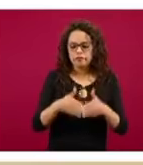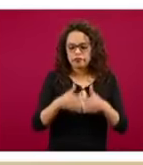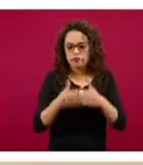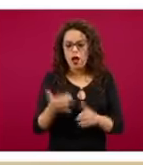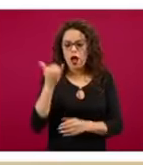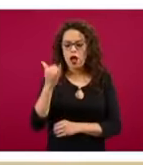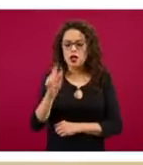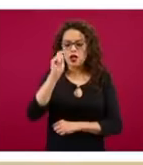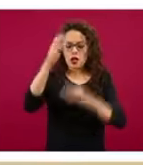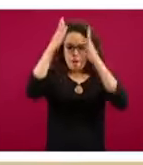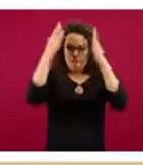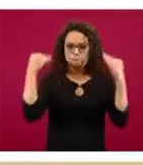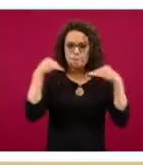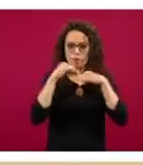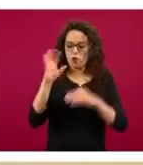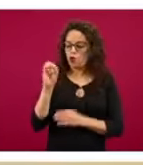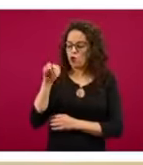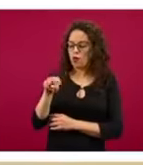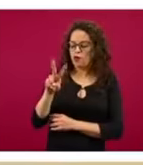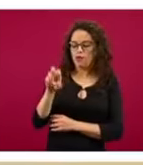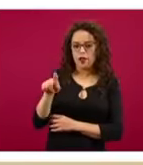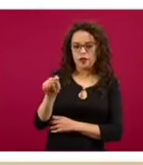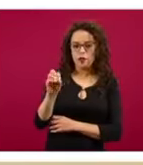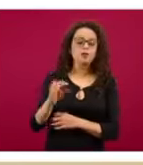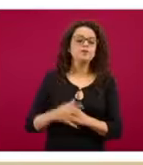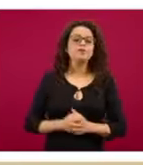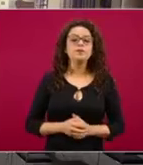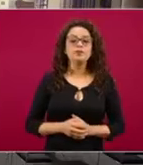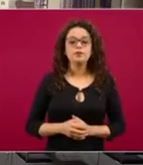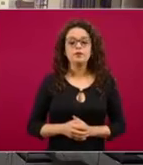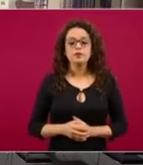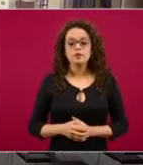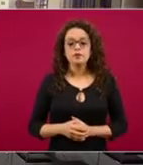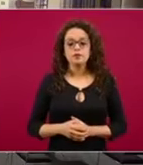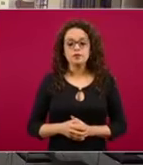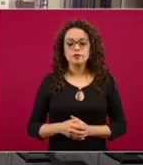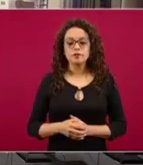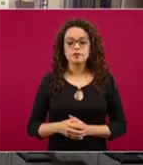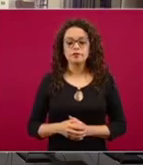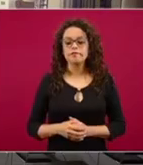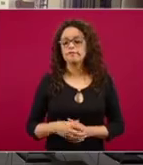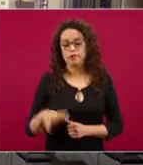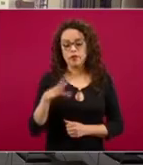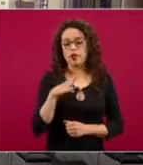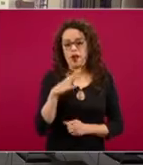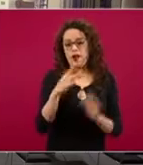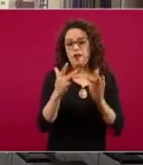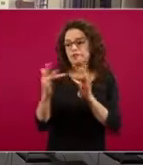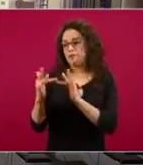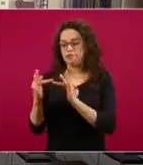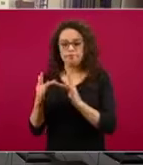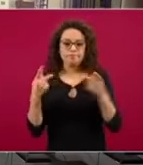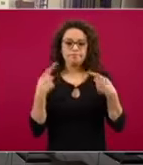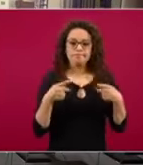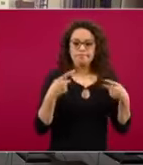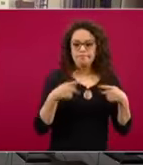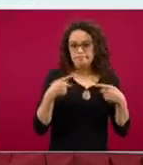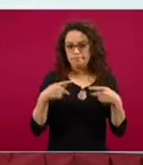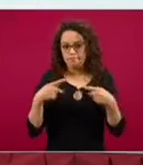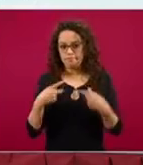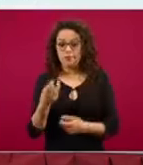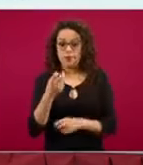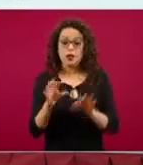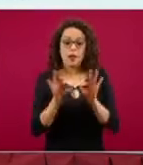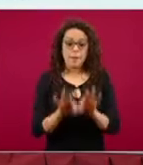áreas lógicamente en donde las personas mantienen una interrelación, están digamos en un número